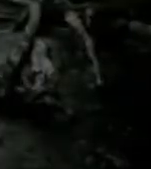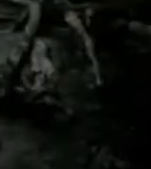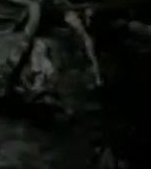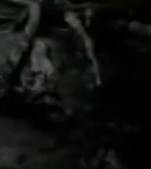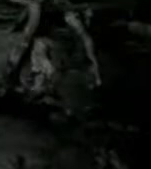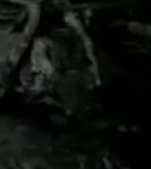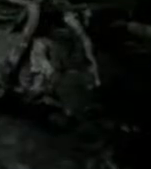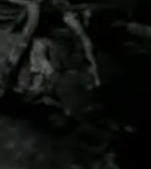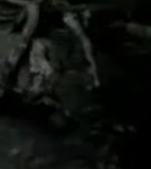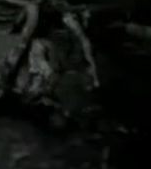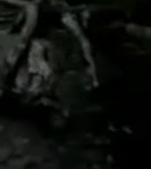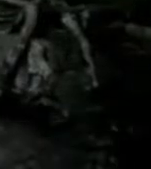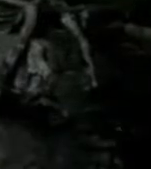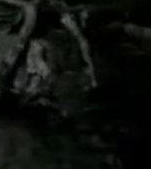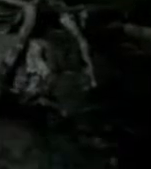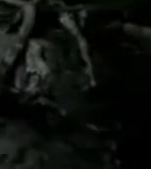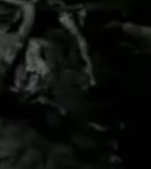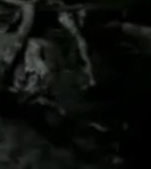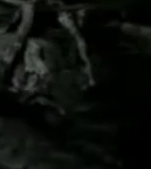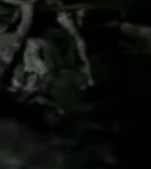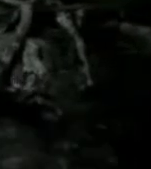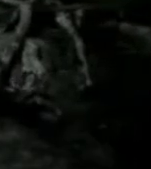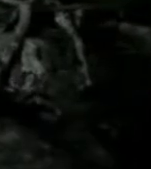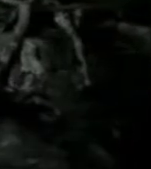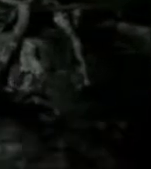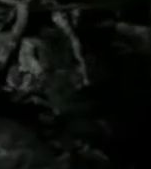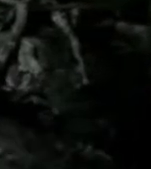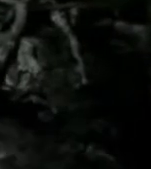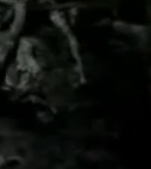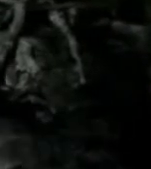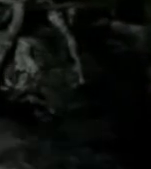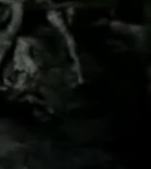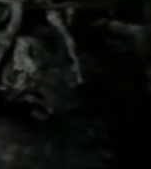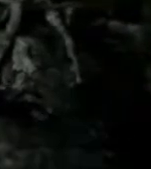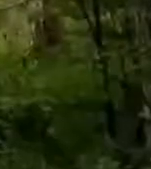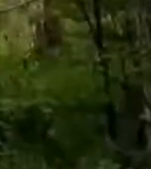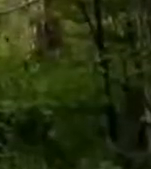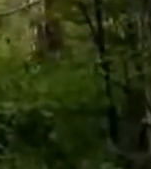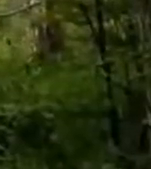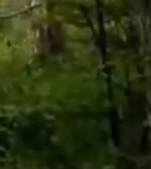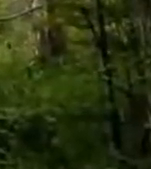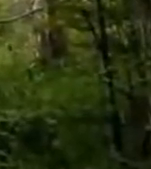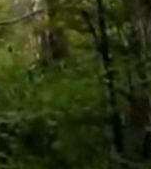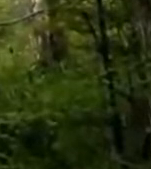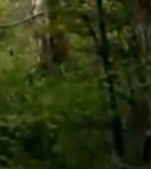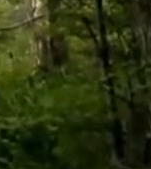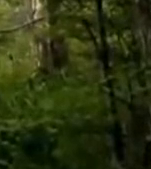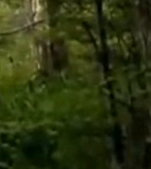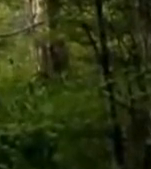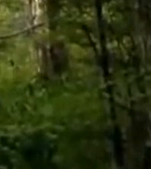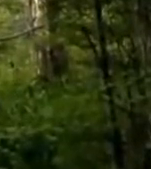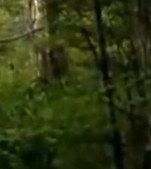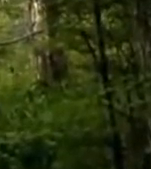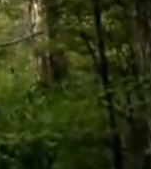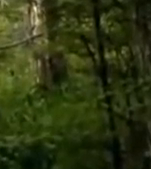Es un vértice de un continente, el continente americano, y muy cercano a la Antártica. Por lo tanto, en el contexto del cambio climático